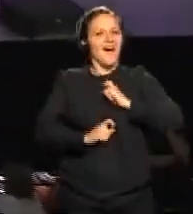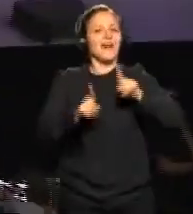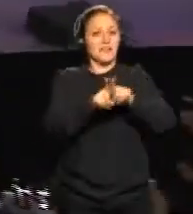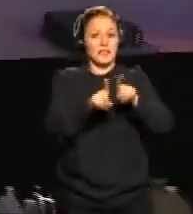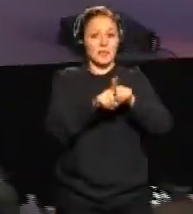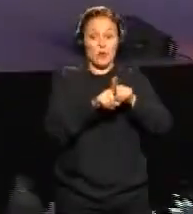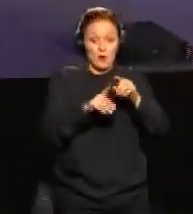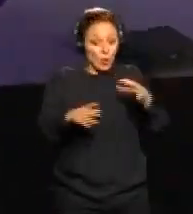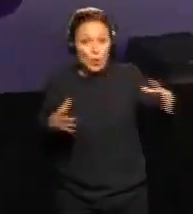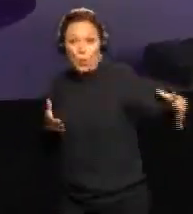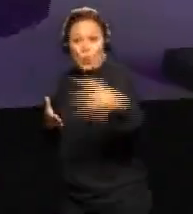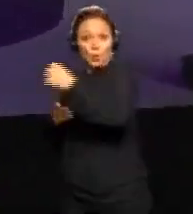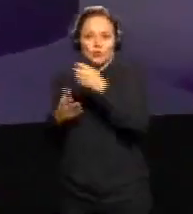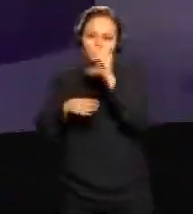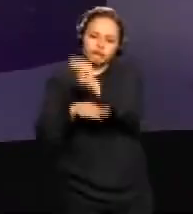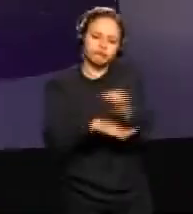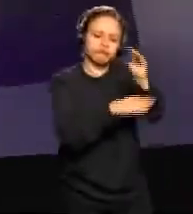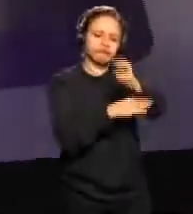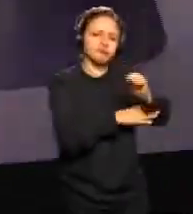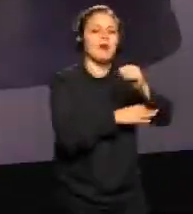juntos debemos cuidarlo.